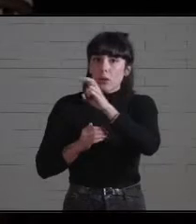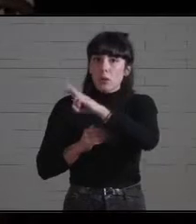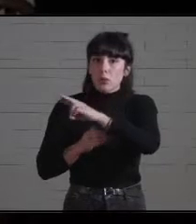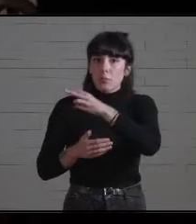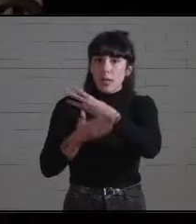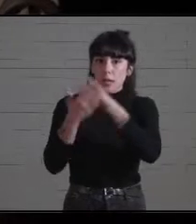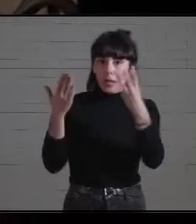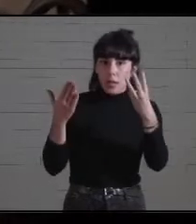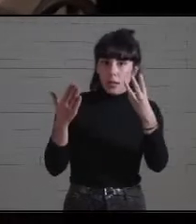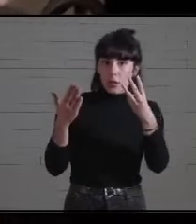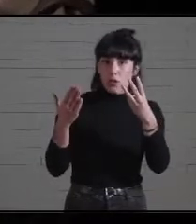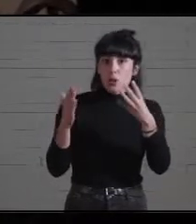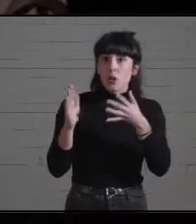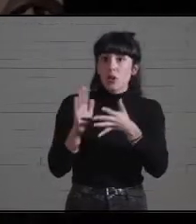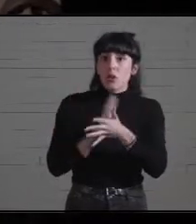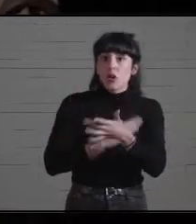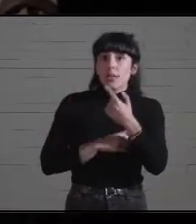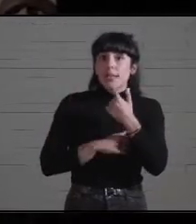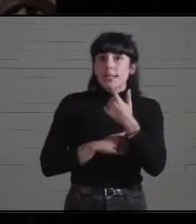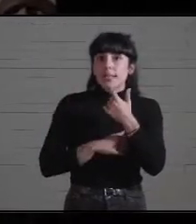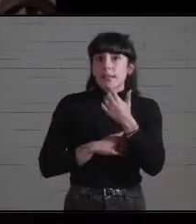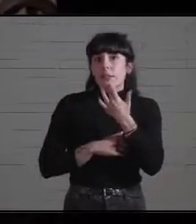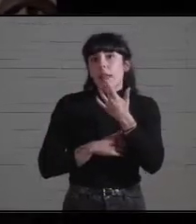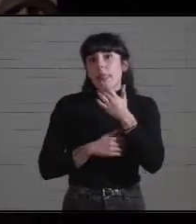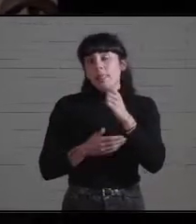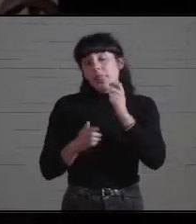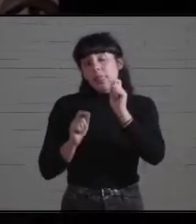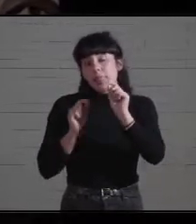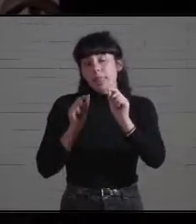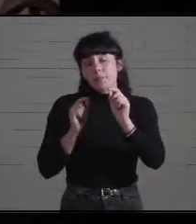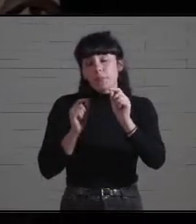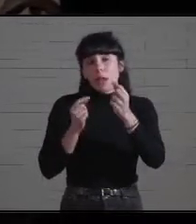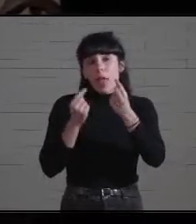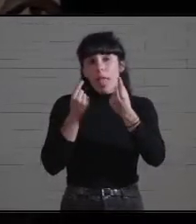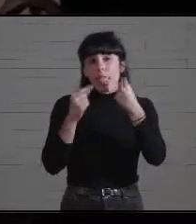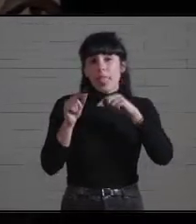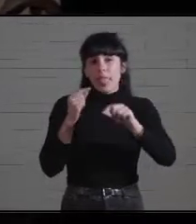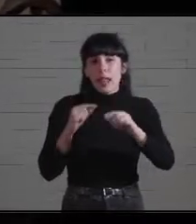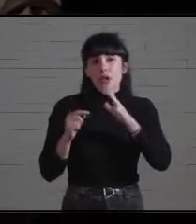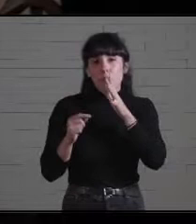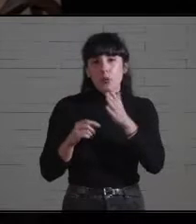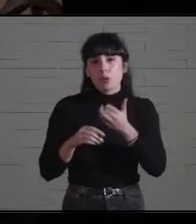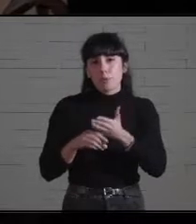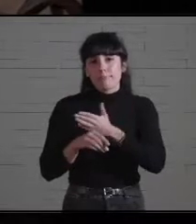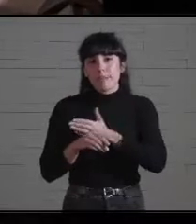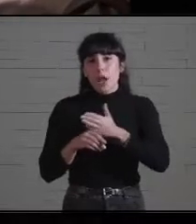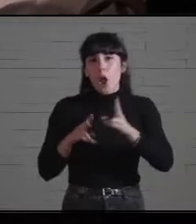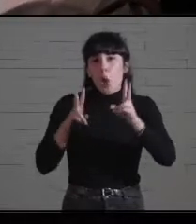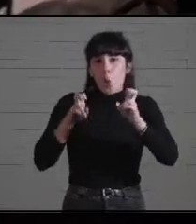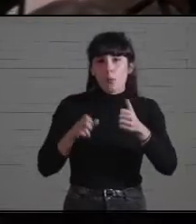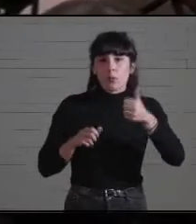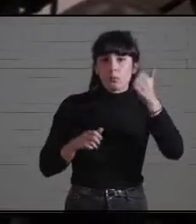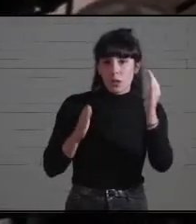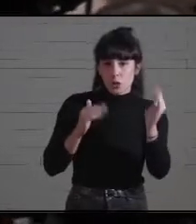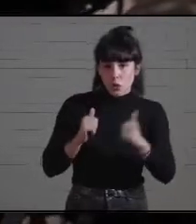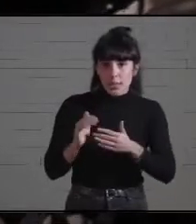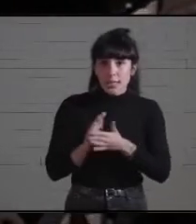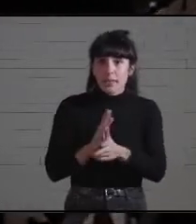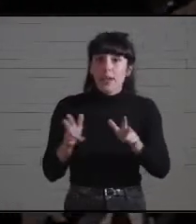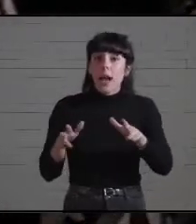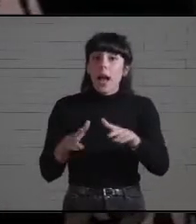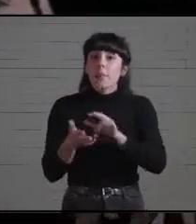datos porque no hay más recientes. Sobre todo tenemos un aumento en el gasto en